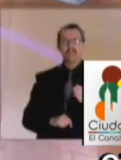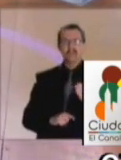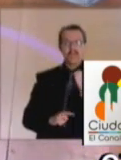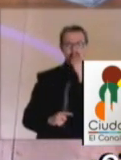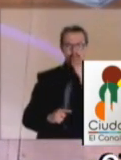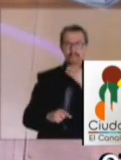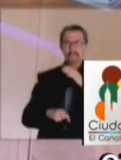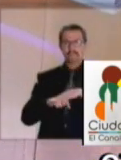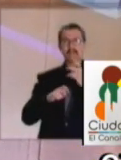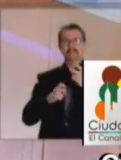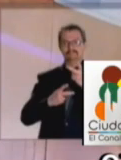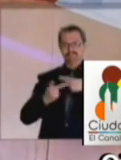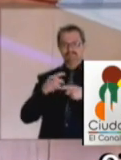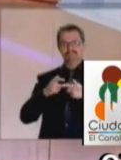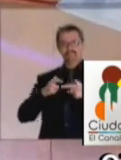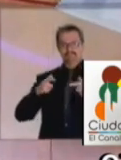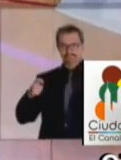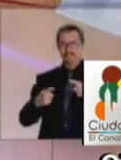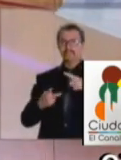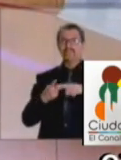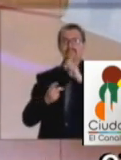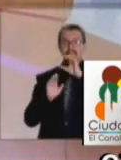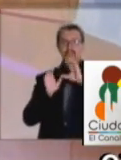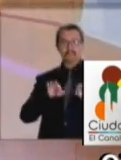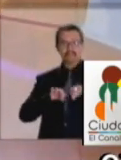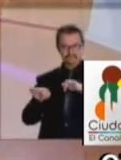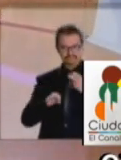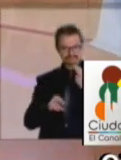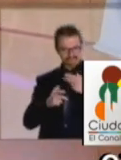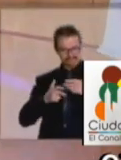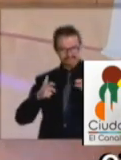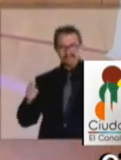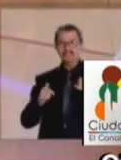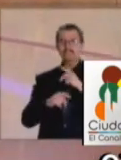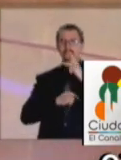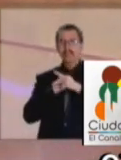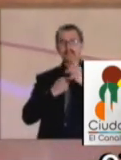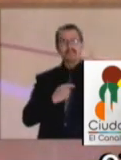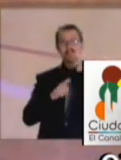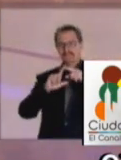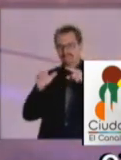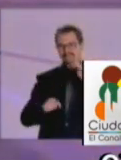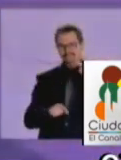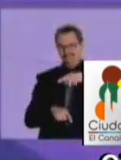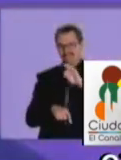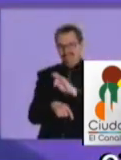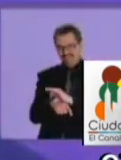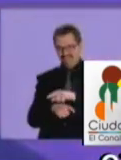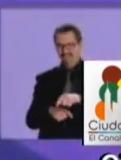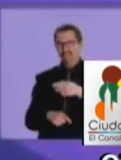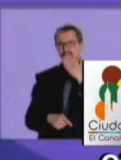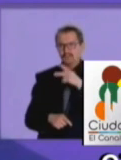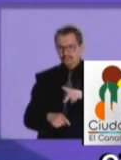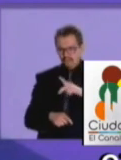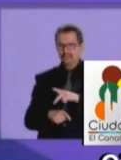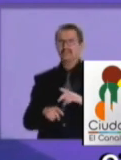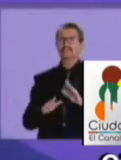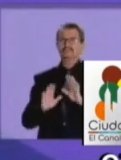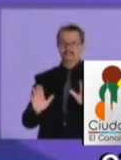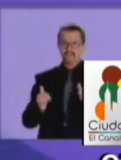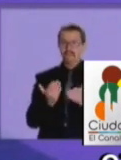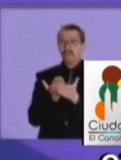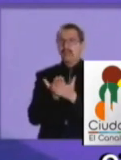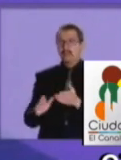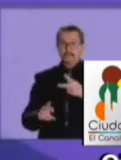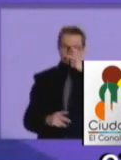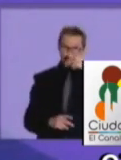de displicencia arrogante. En cuanto al tema de la convocatoria, es el que menos se le da, igual que los debates. Por eso